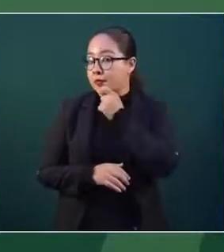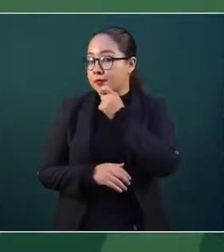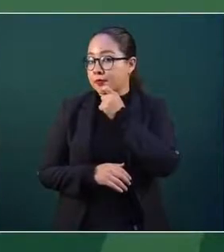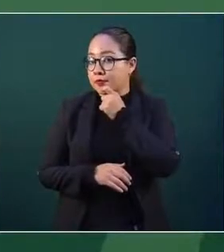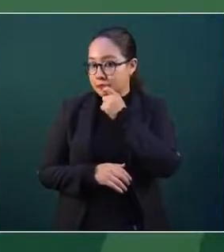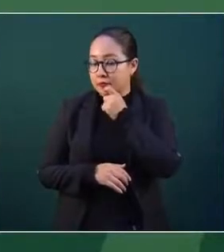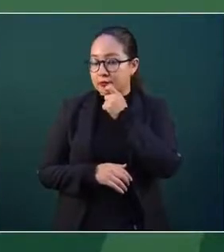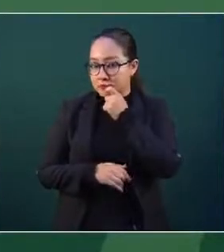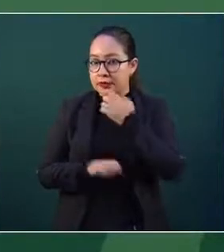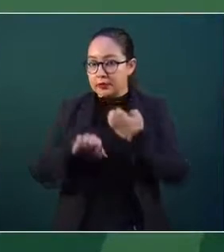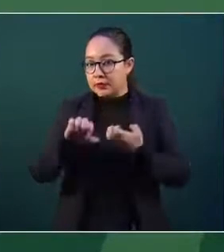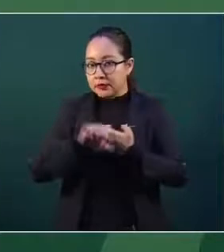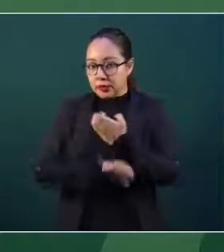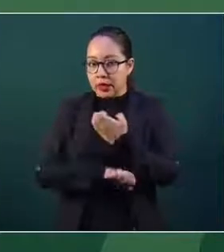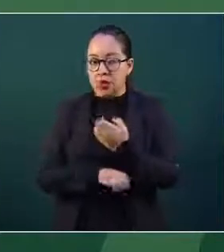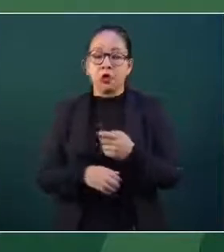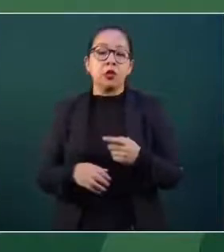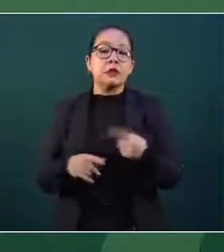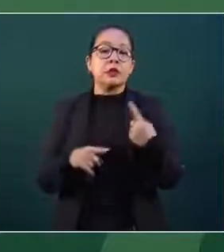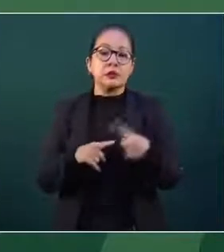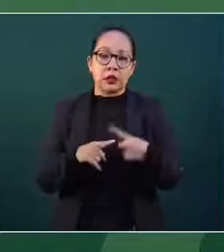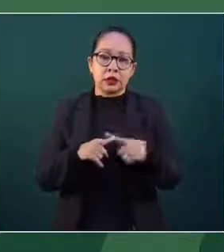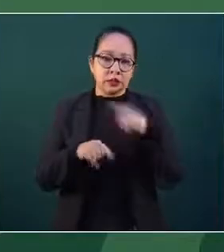es la Secretaría de Marina